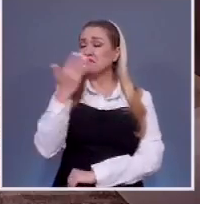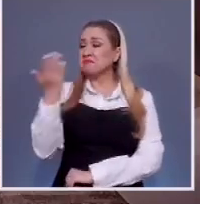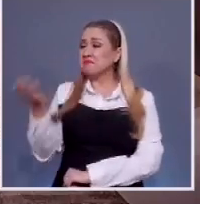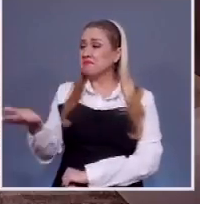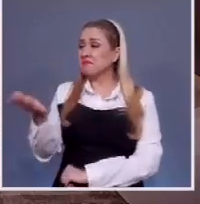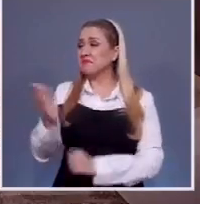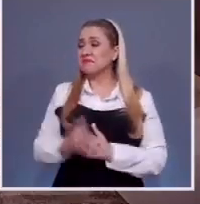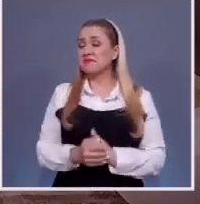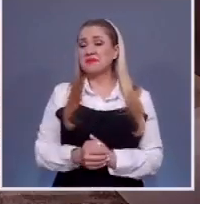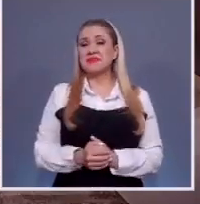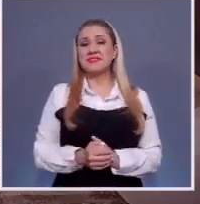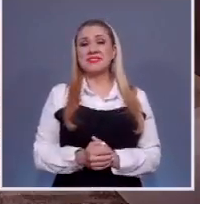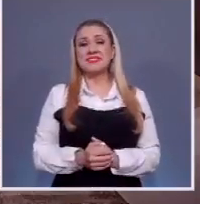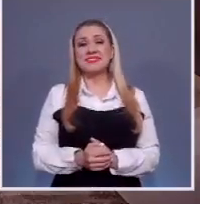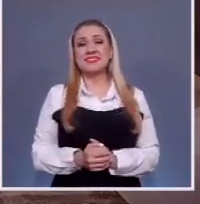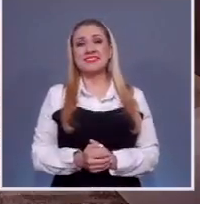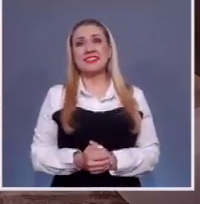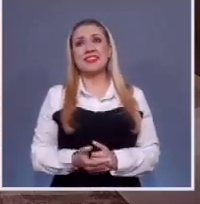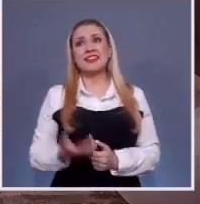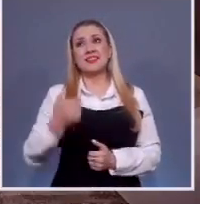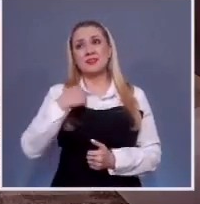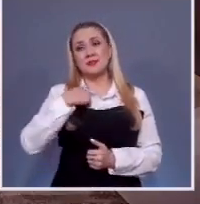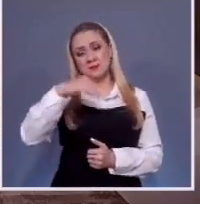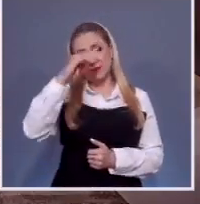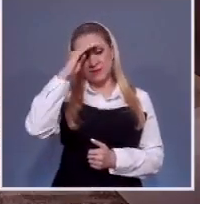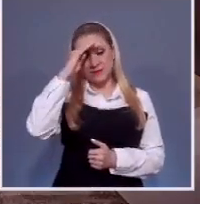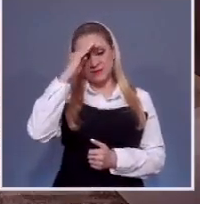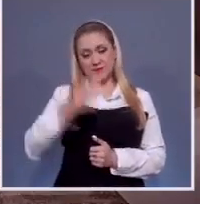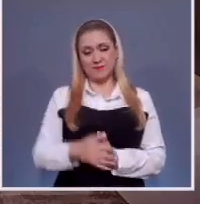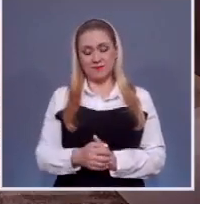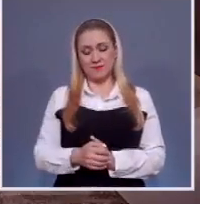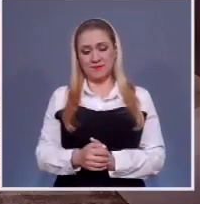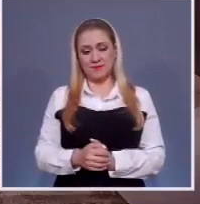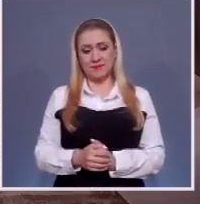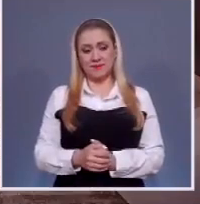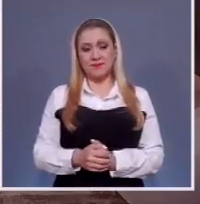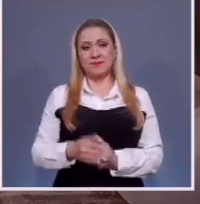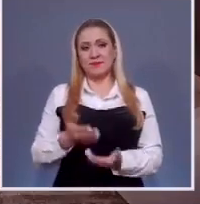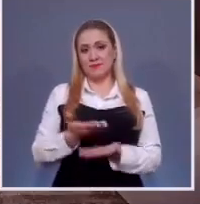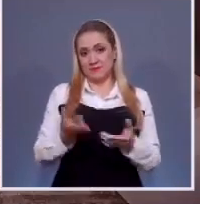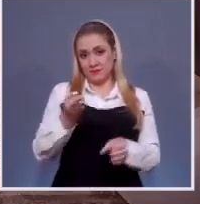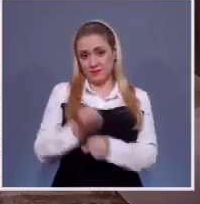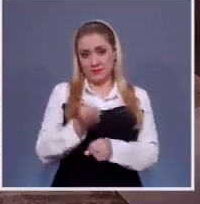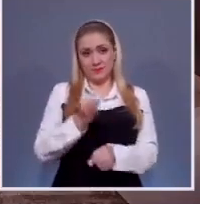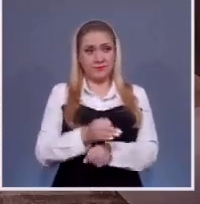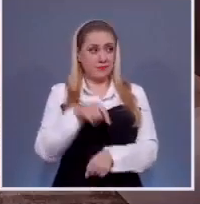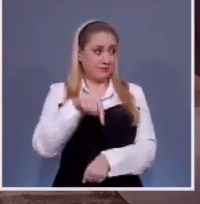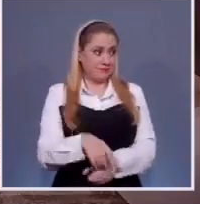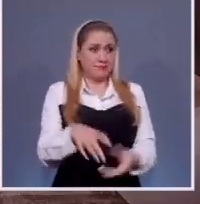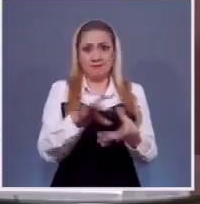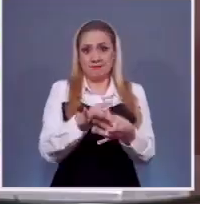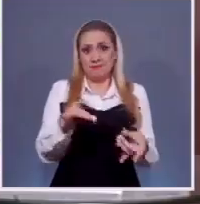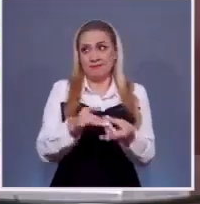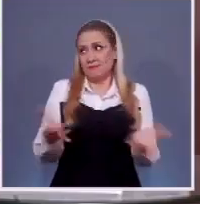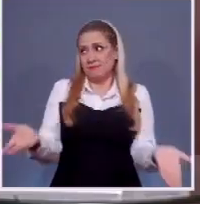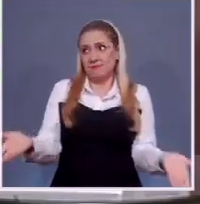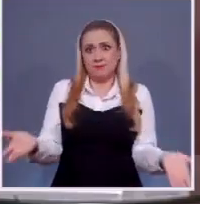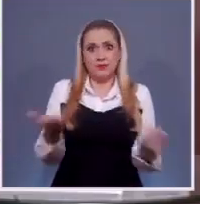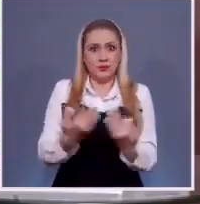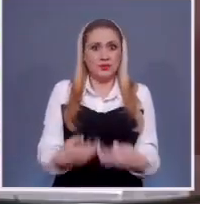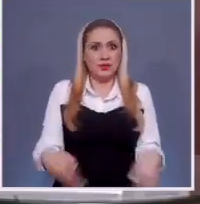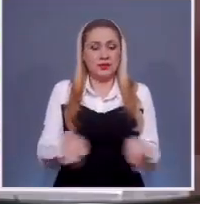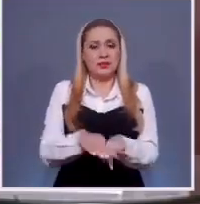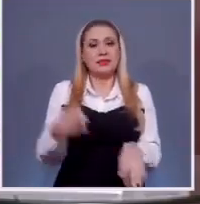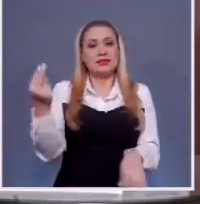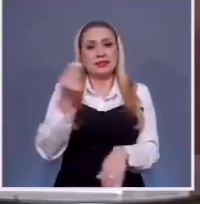contigo. Pues creo que el hecho de que estemos hablando de esto ya es un gran avance. Creo que tenemos que salir de nuestra caja de